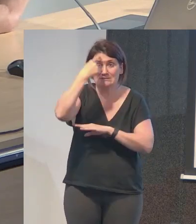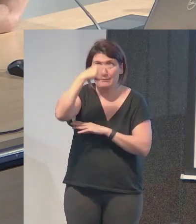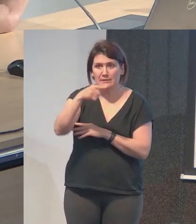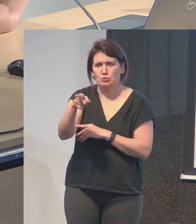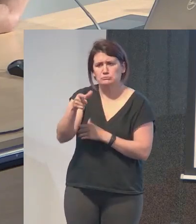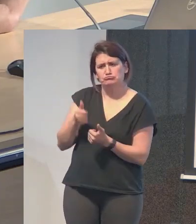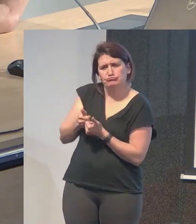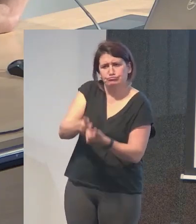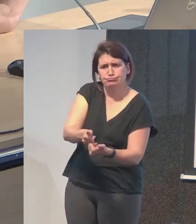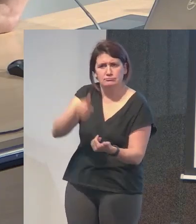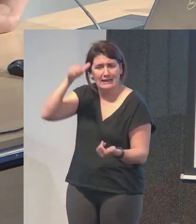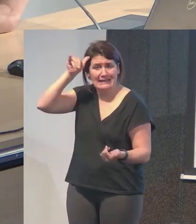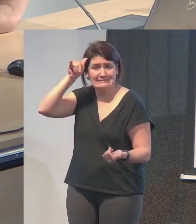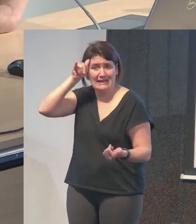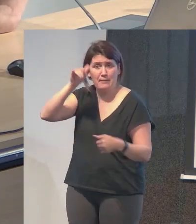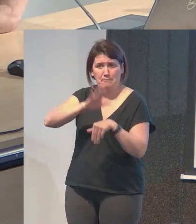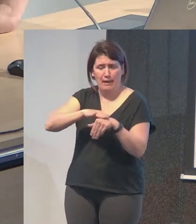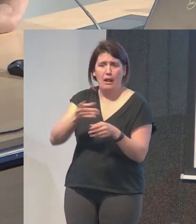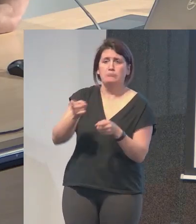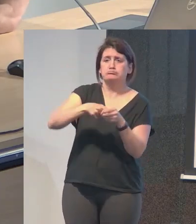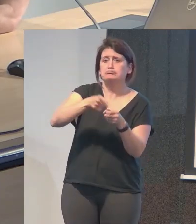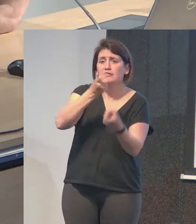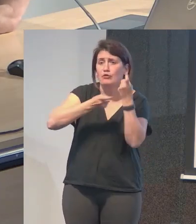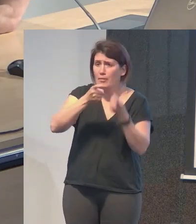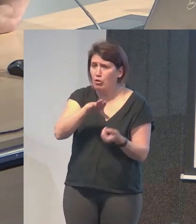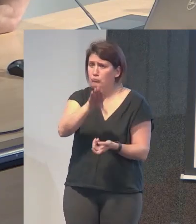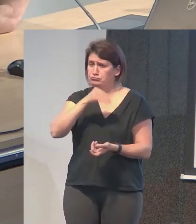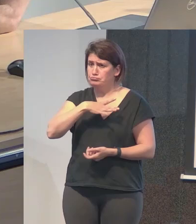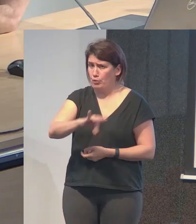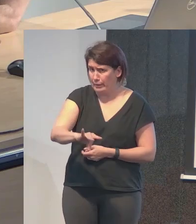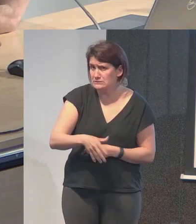en Instagram para recibir esa información.